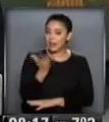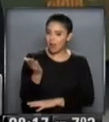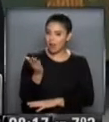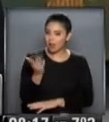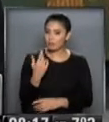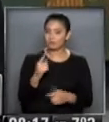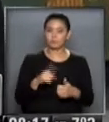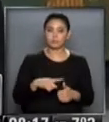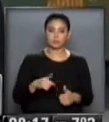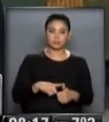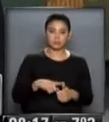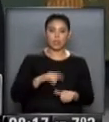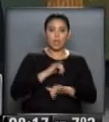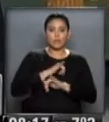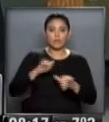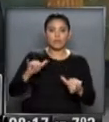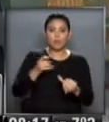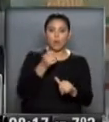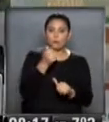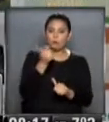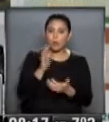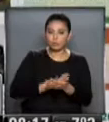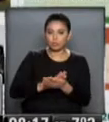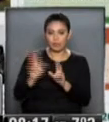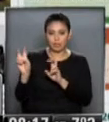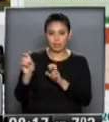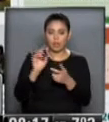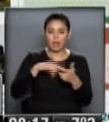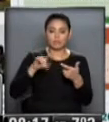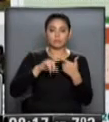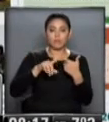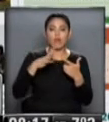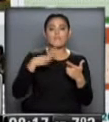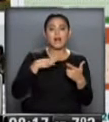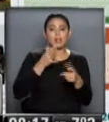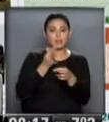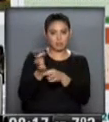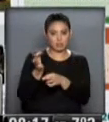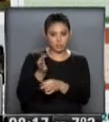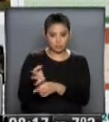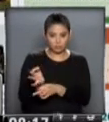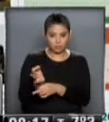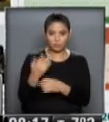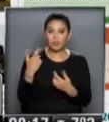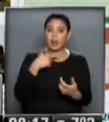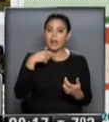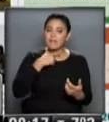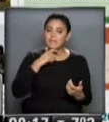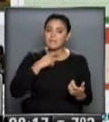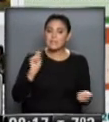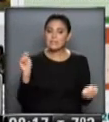una escasa o nula información acerca del tema o falta de educación cosa que se pretende cambiar